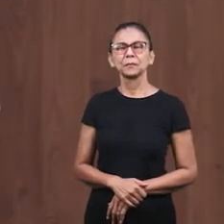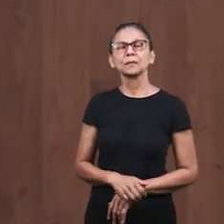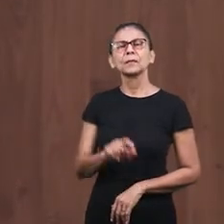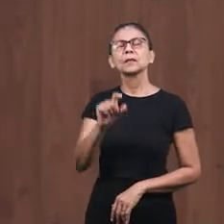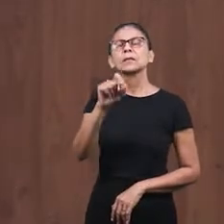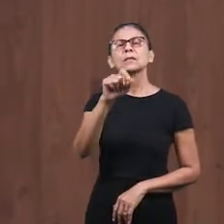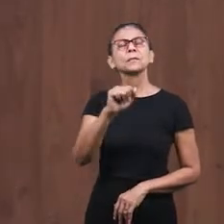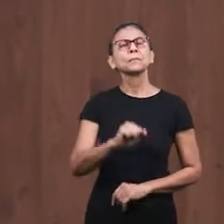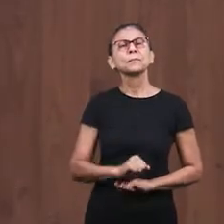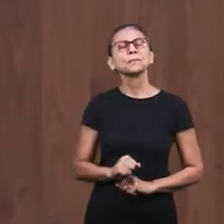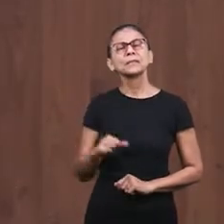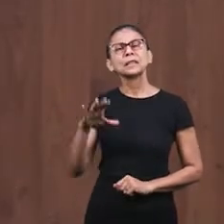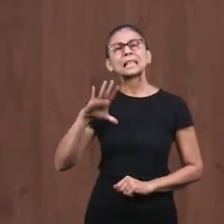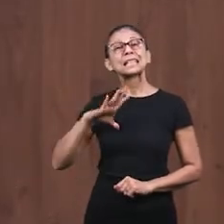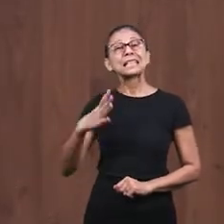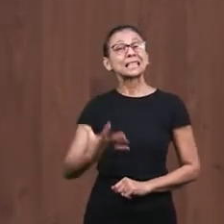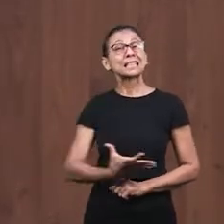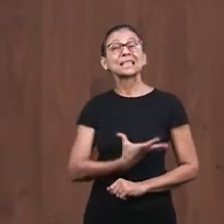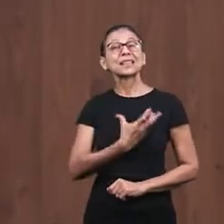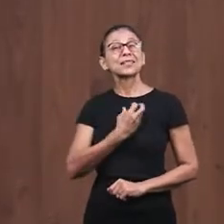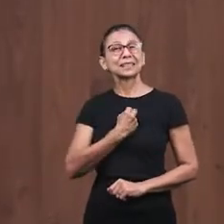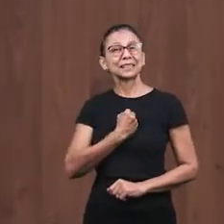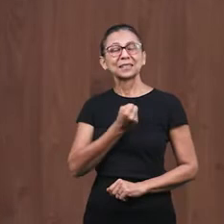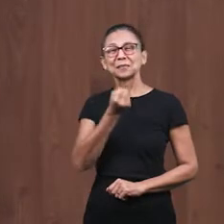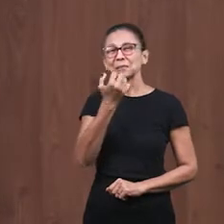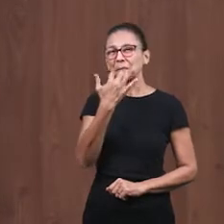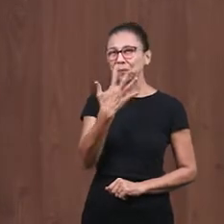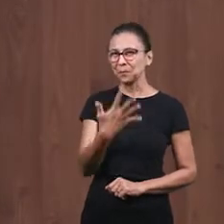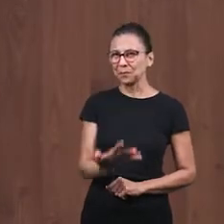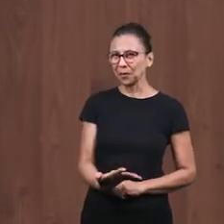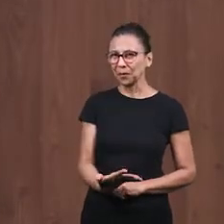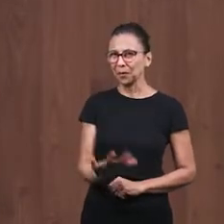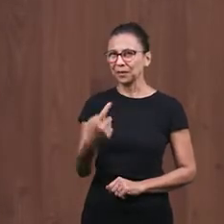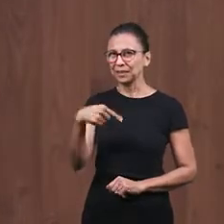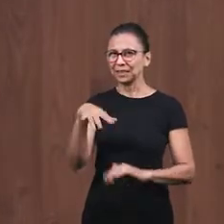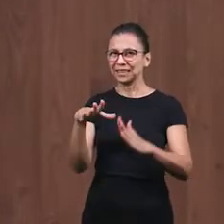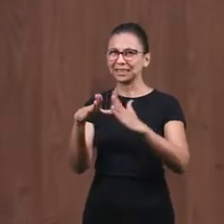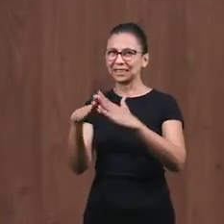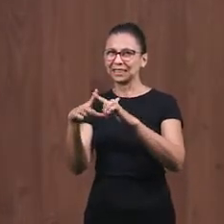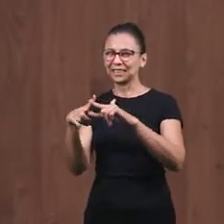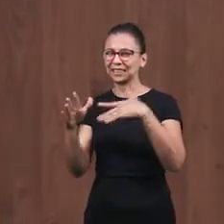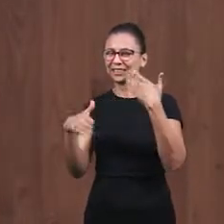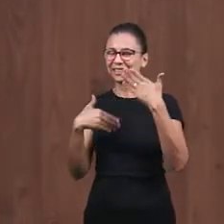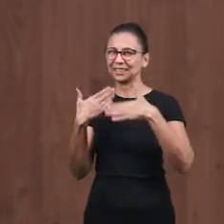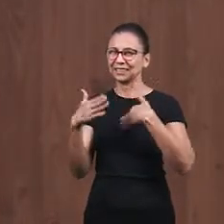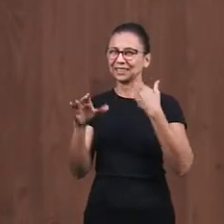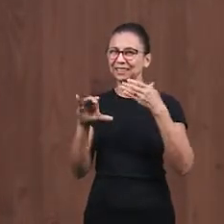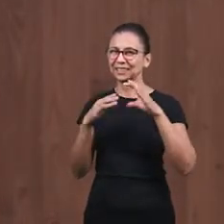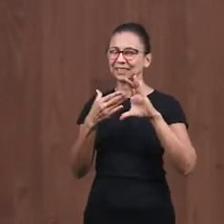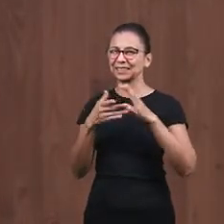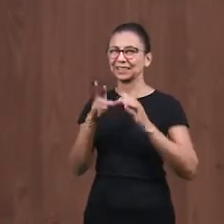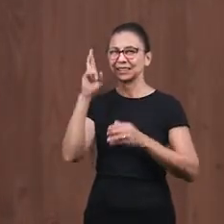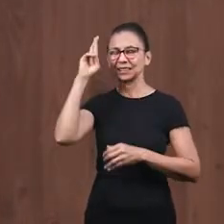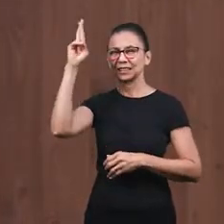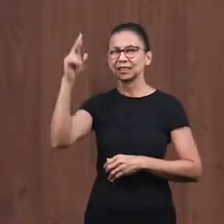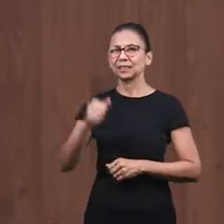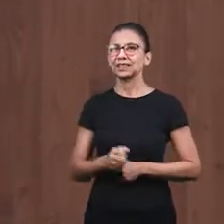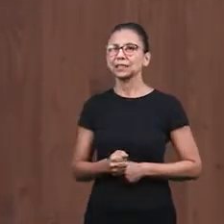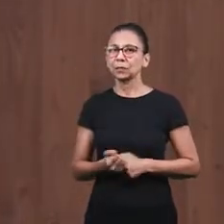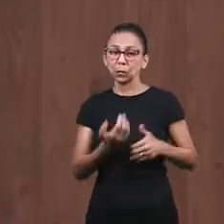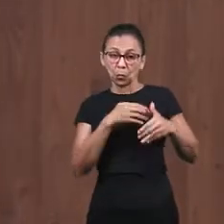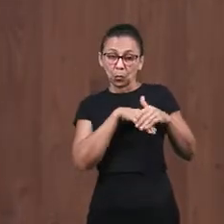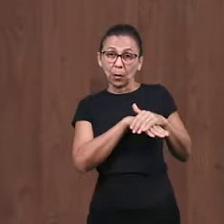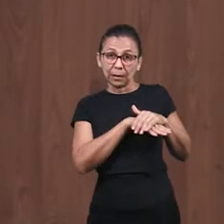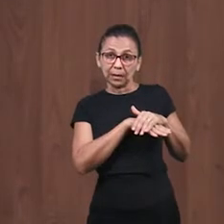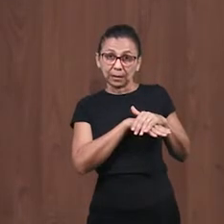depósito, quiero ver si ustedes aprendieron. Vamos allá. Nuestra salvación, que es nuestra alegría de buscar al Señor,